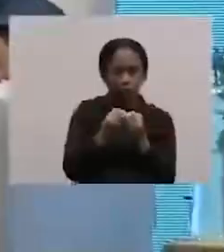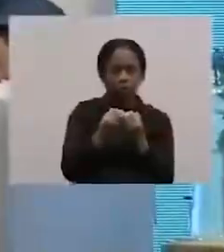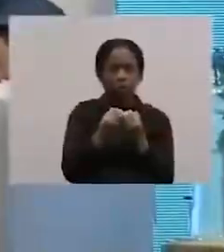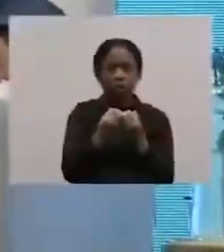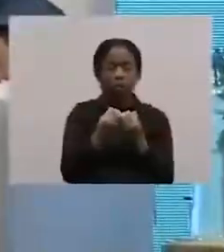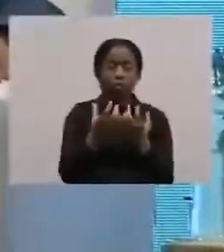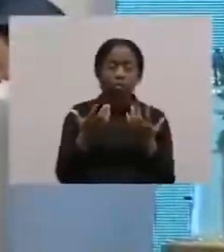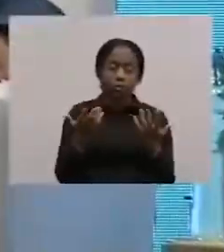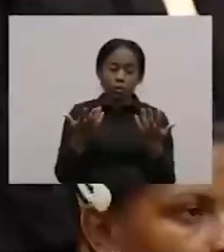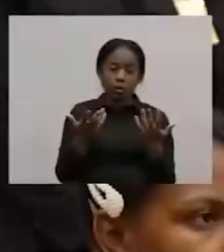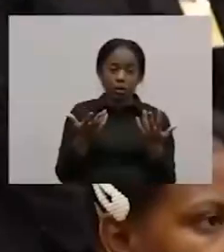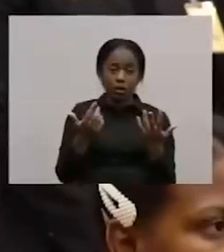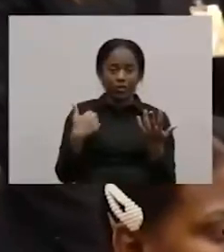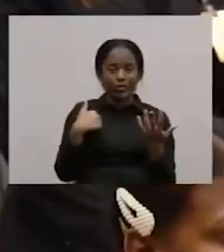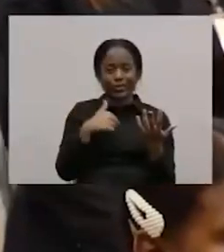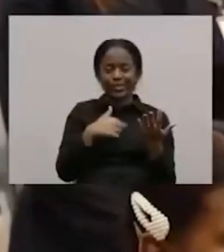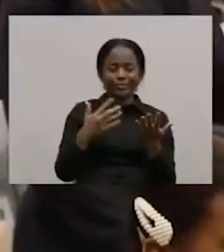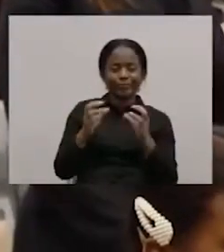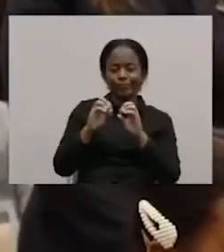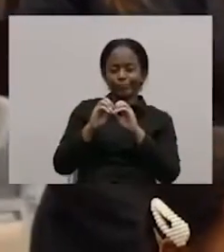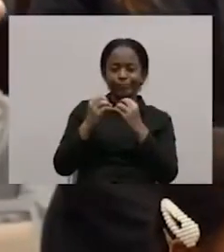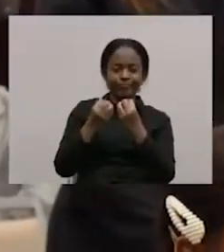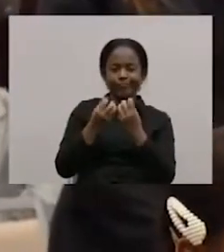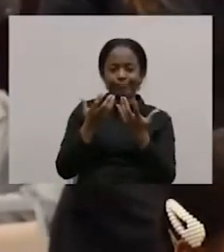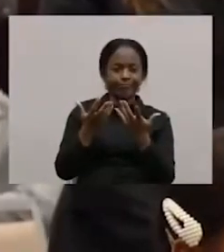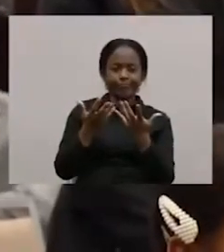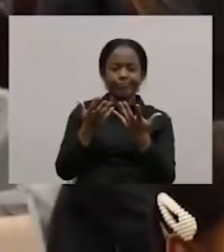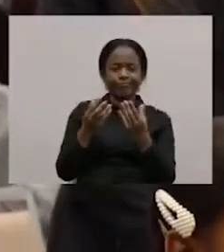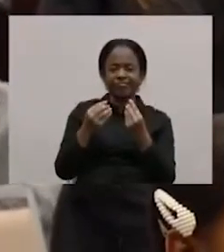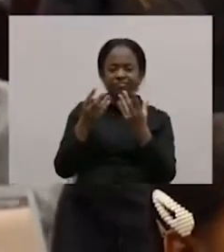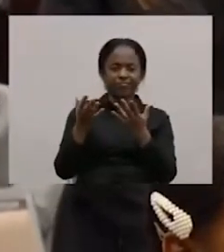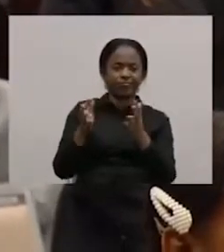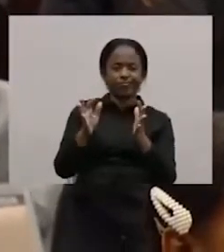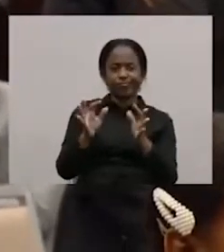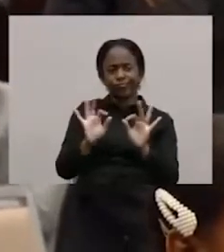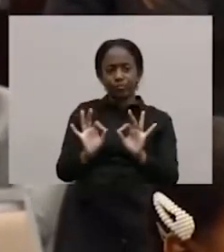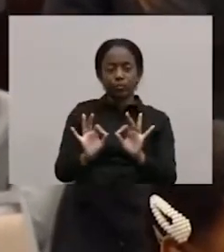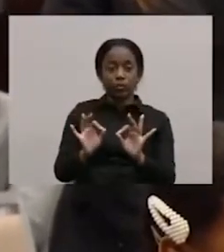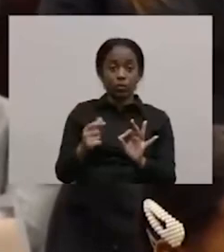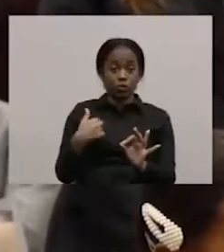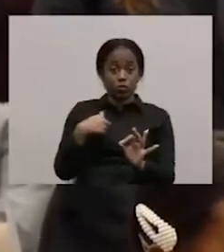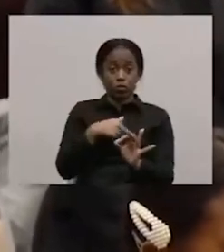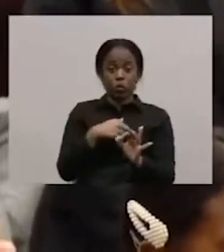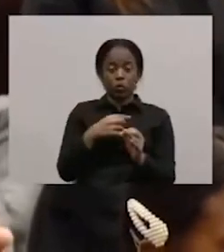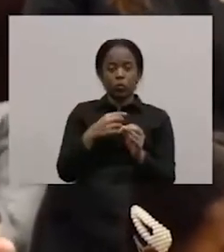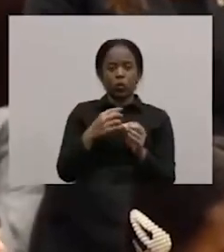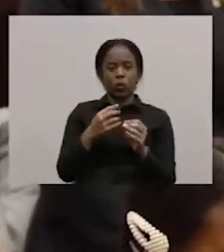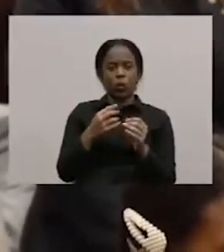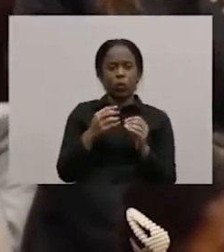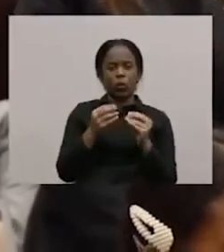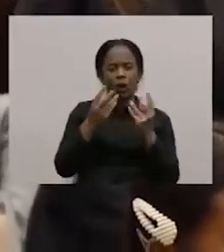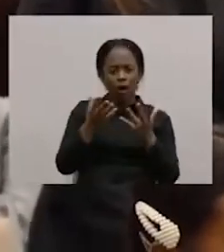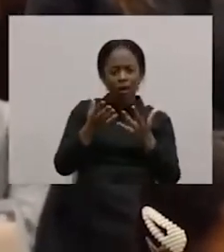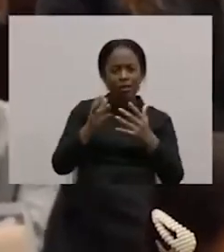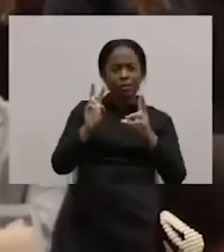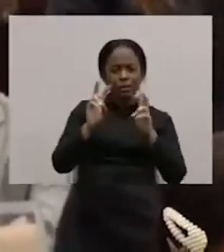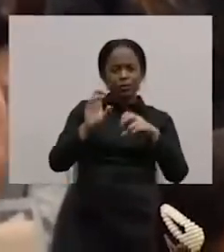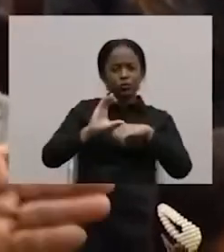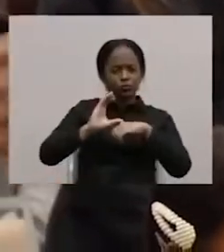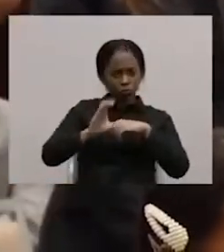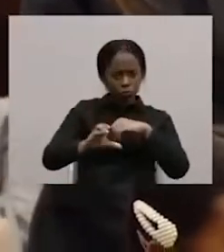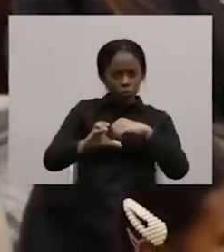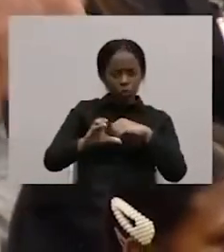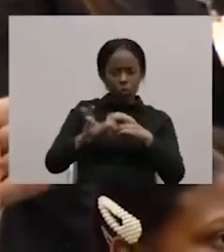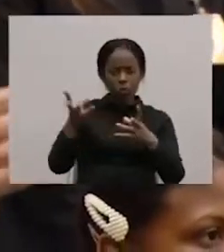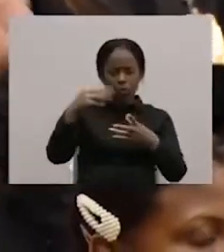aquí nos desnaturalizamos un poco las instituciones. Cuando nosotros le ponemos la obligatoriedad, exacto, de